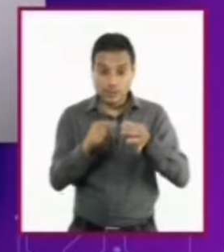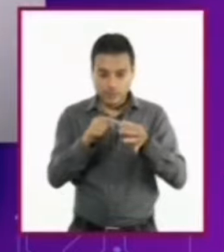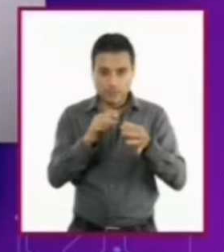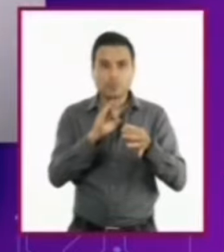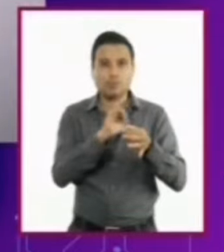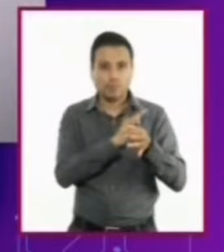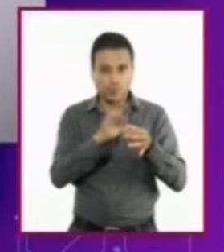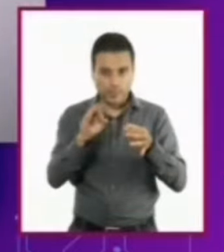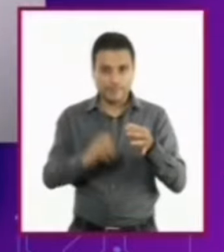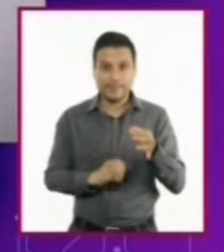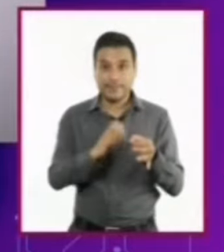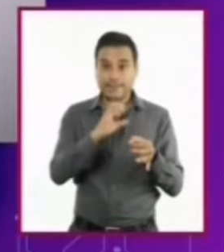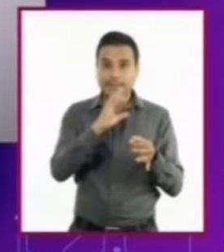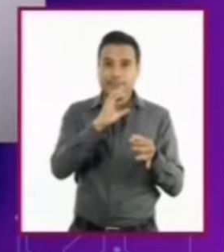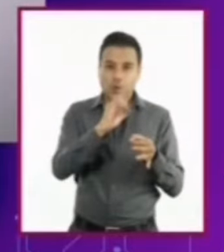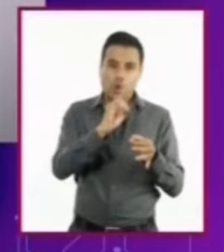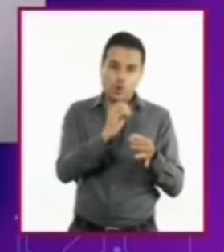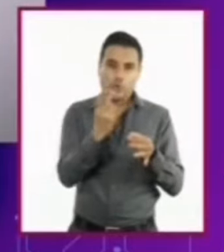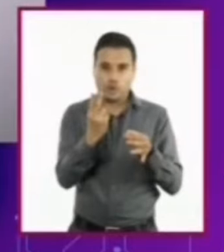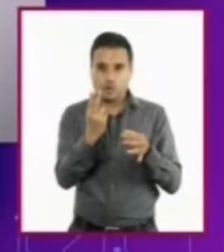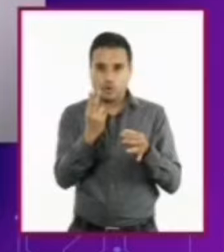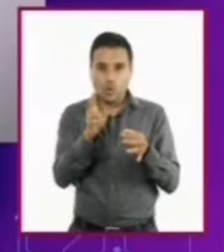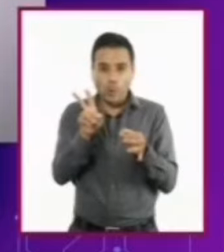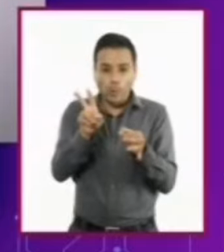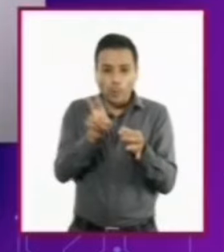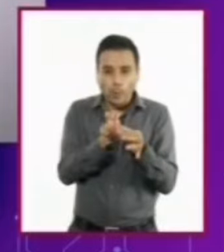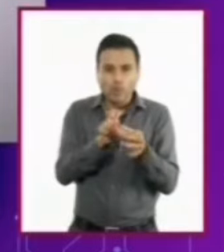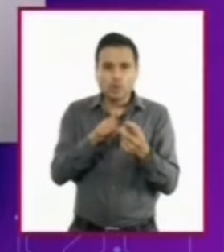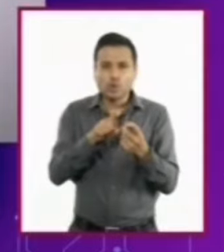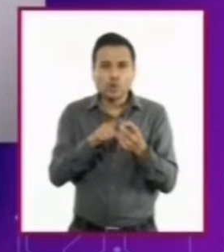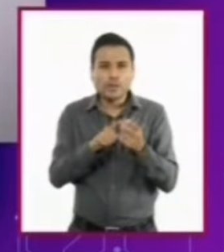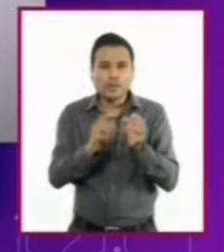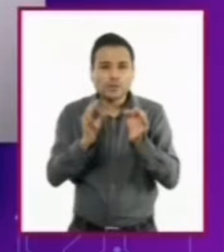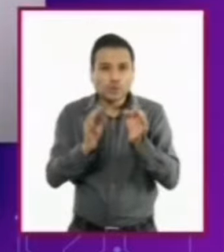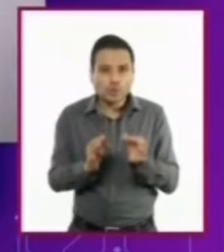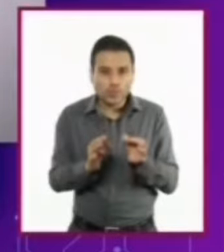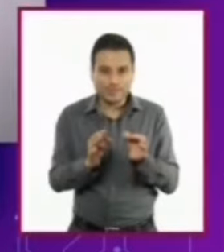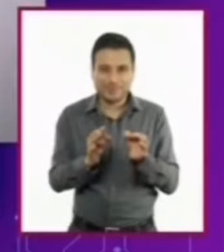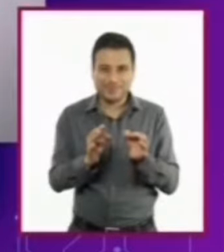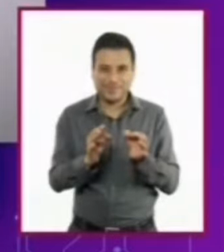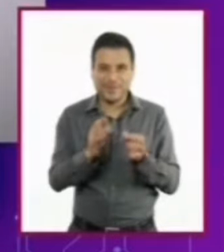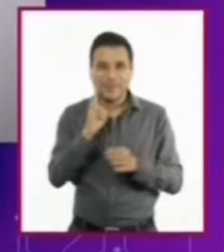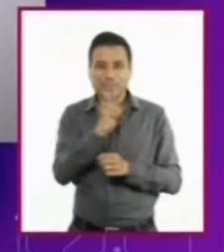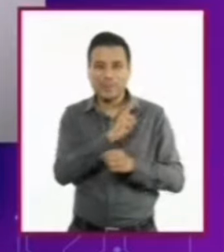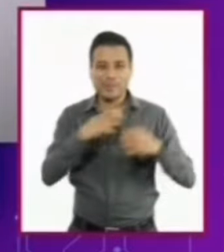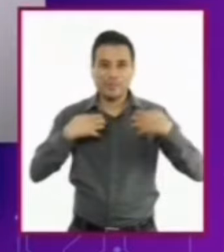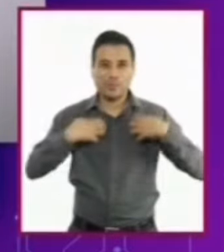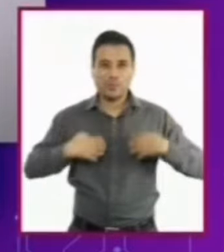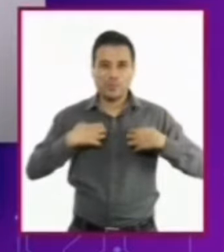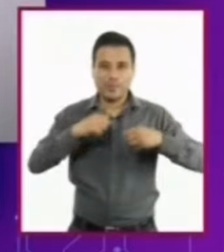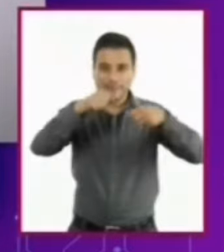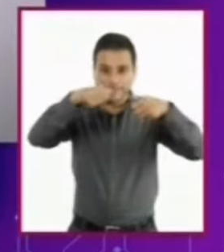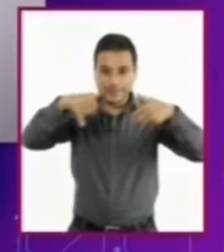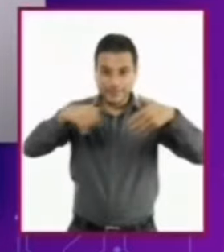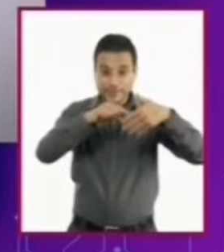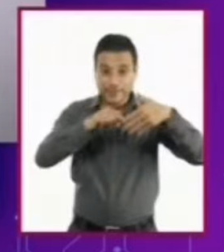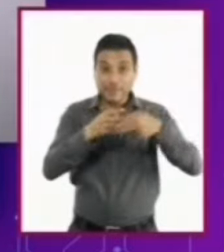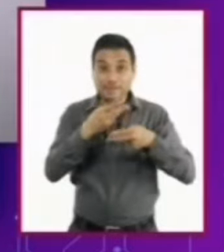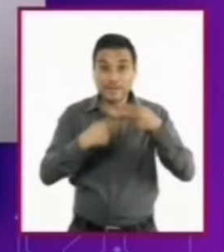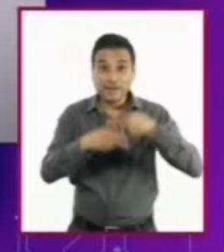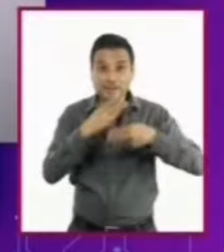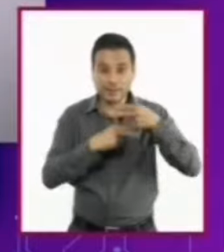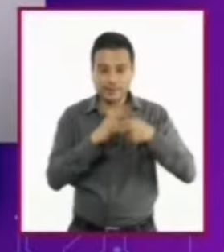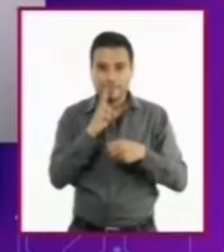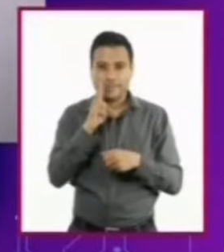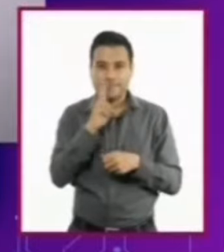la difusión, y esto ocurre justo en los alvéolos. Los capilares reciben el oxígeno que llegó con el aire a los